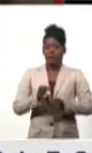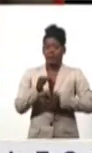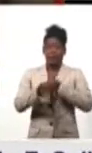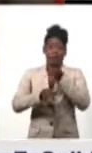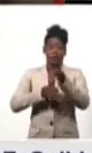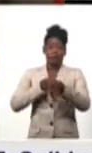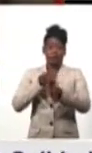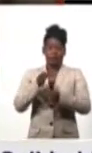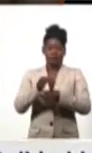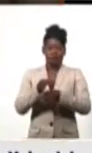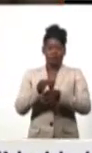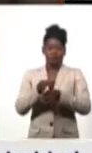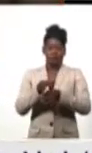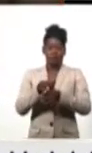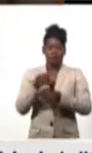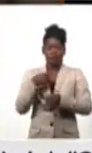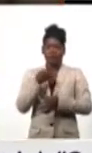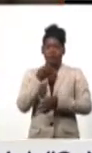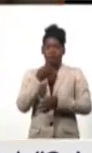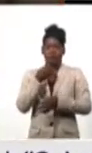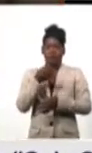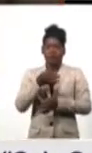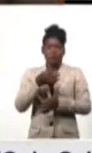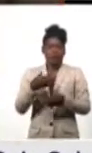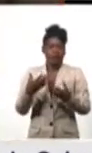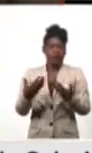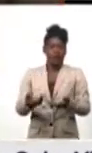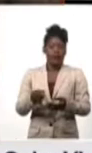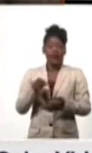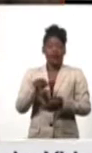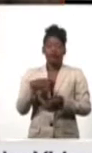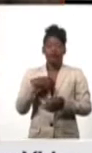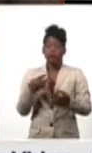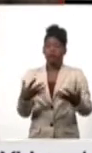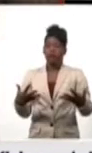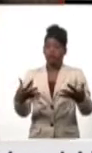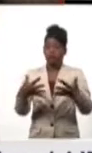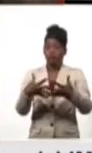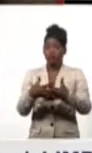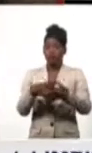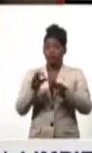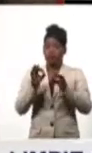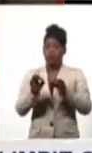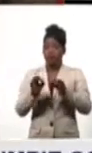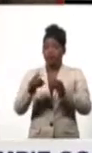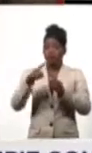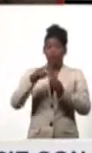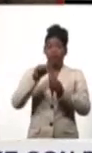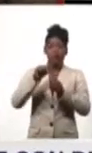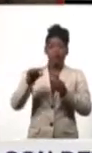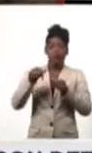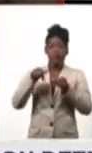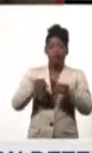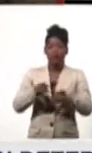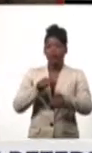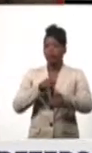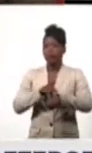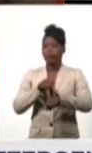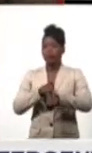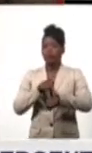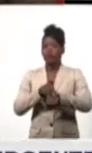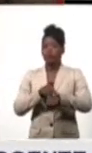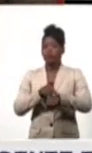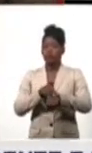rápida, te puedo comentar que esto está muy relacionado con los temas que nos ocupan en la actualidad de